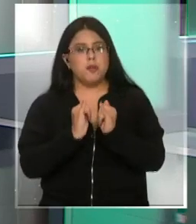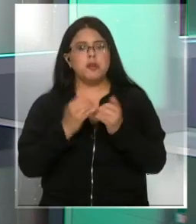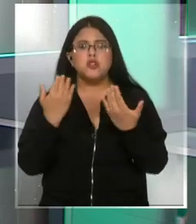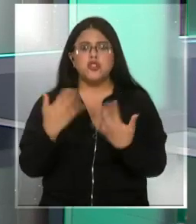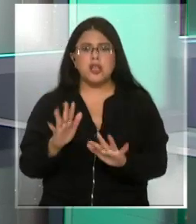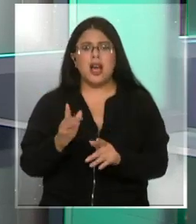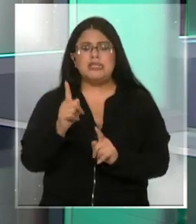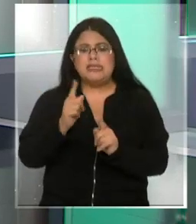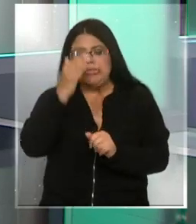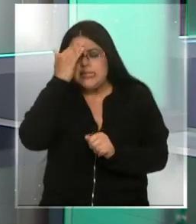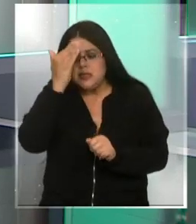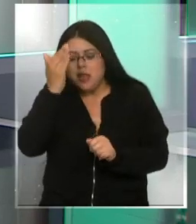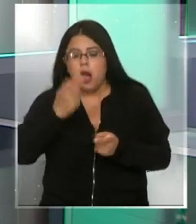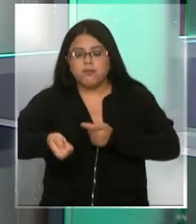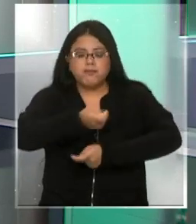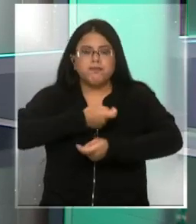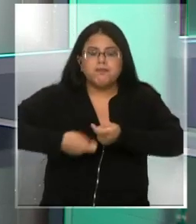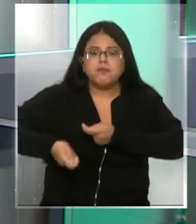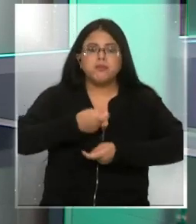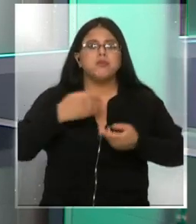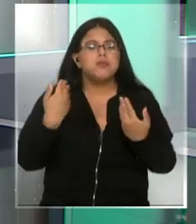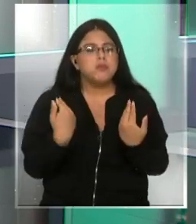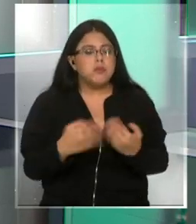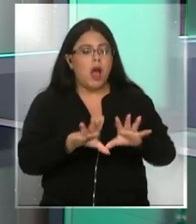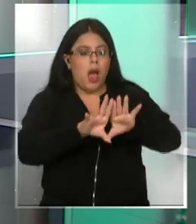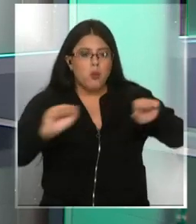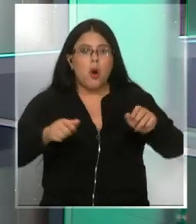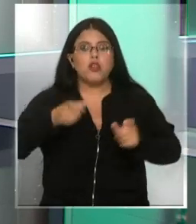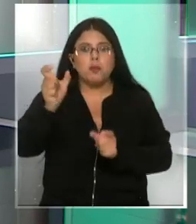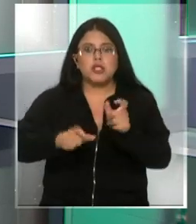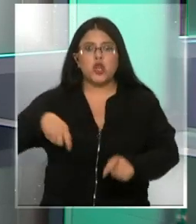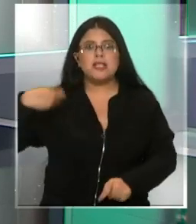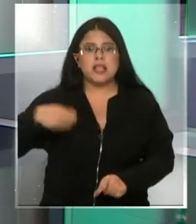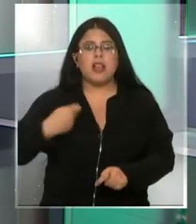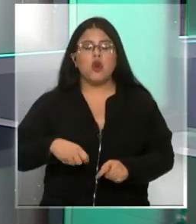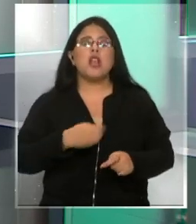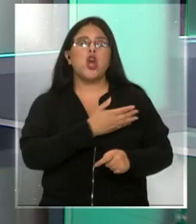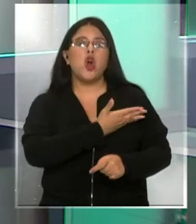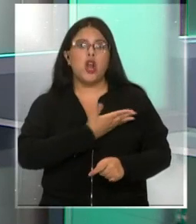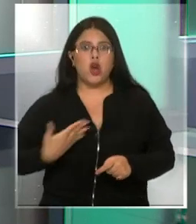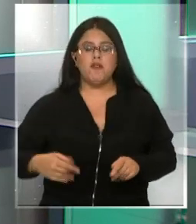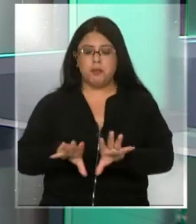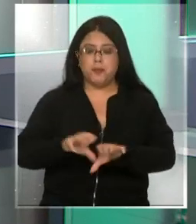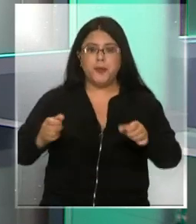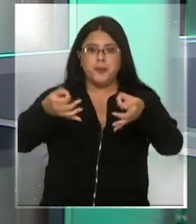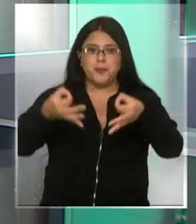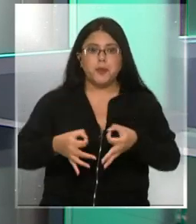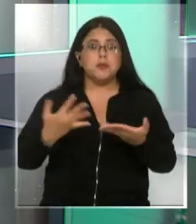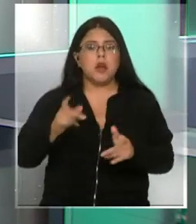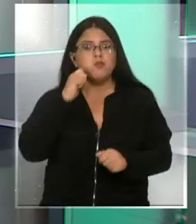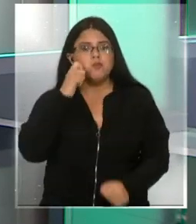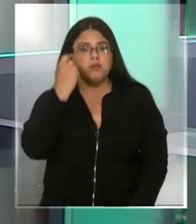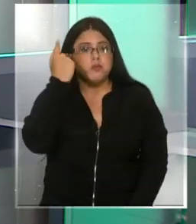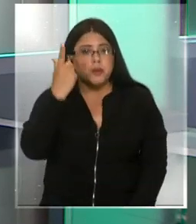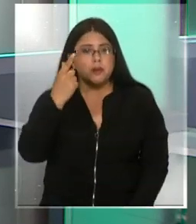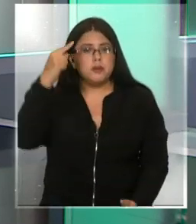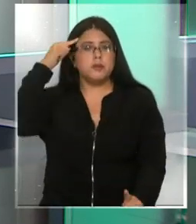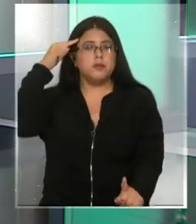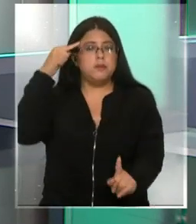Luego de días de negociaciones, finalmente los senadores llegaron a un acuerdo con el gobierno. Un nuevo marco de entendimiento que tiene